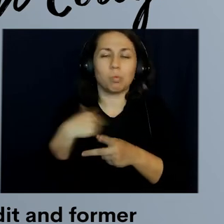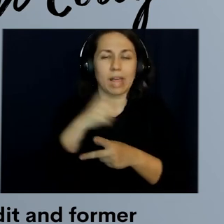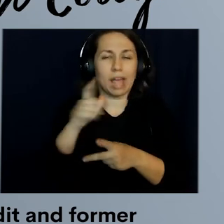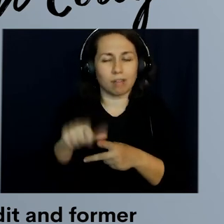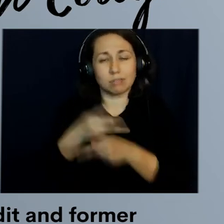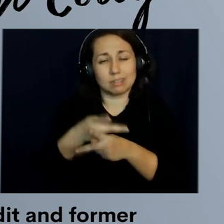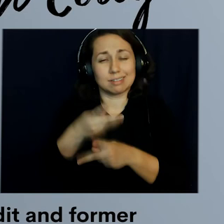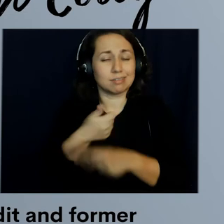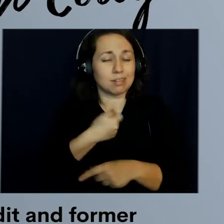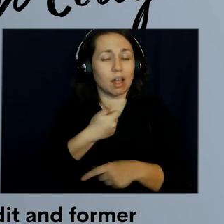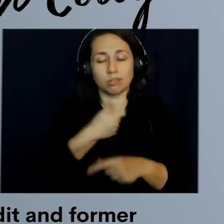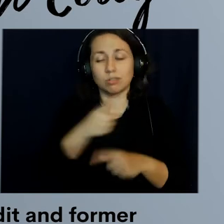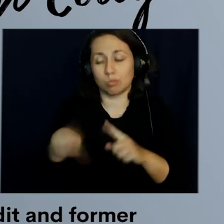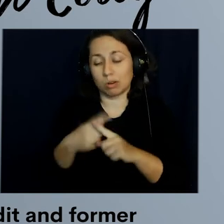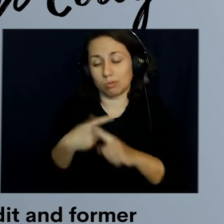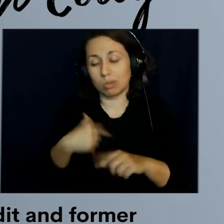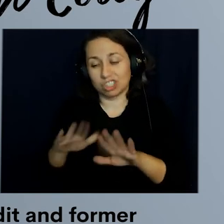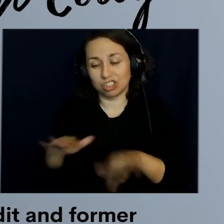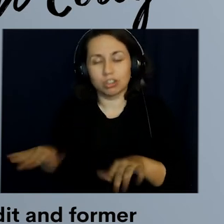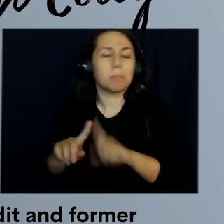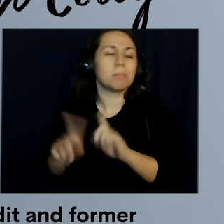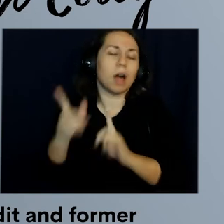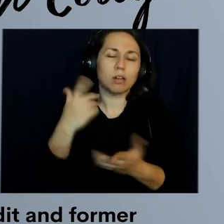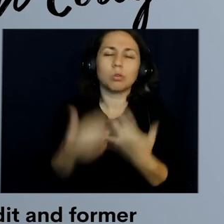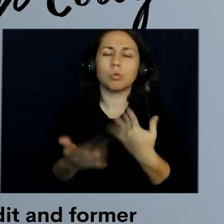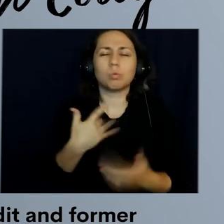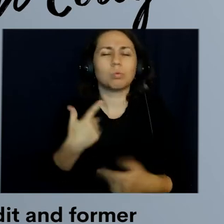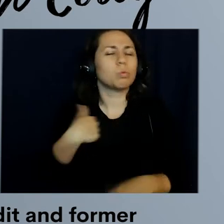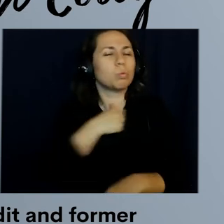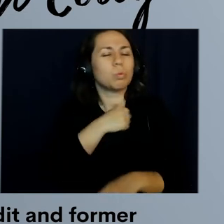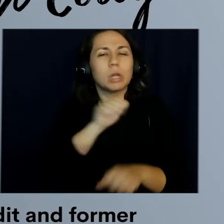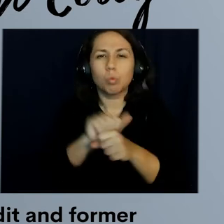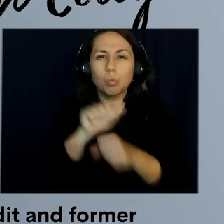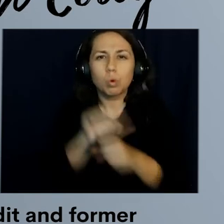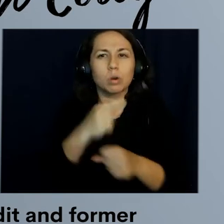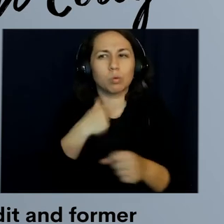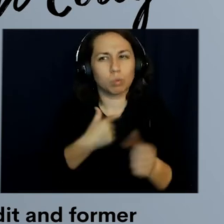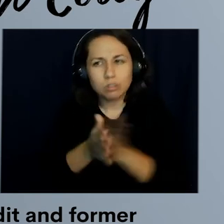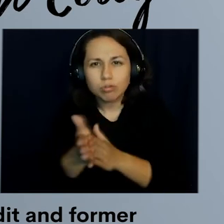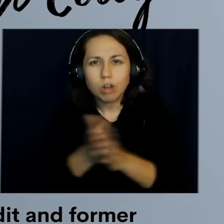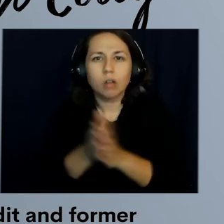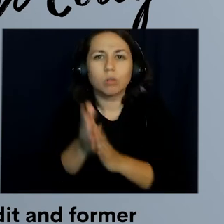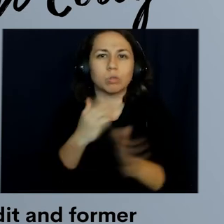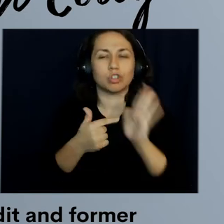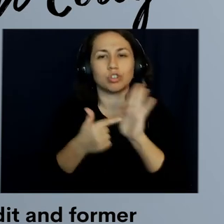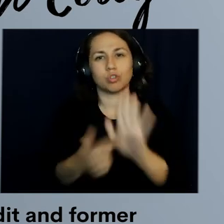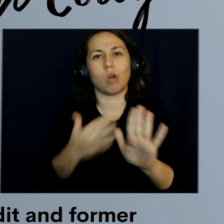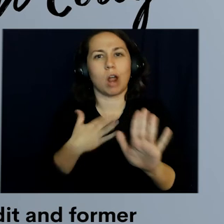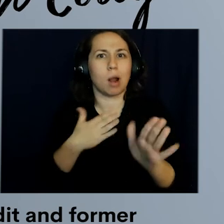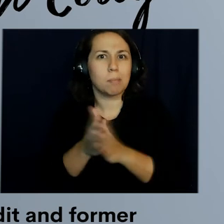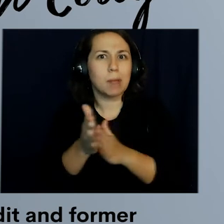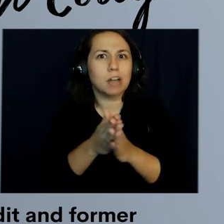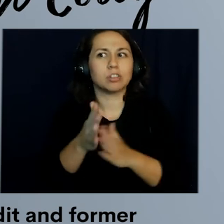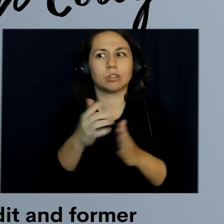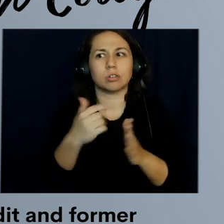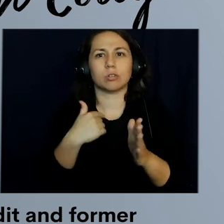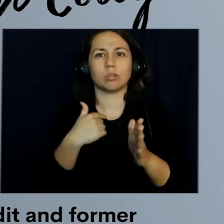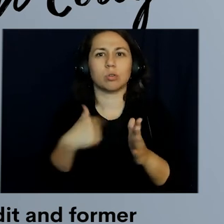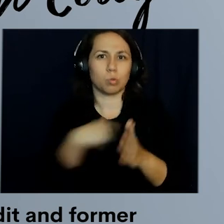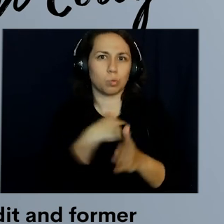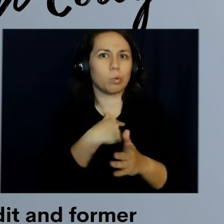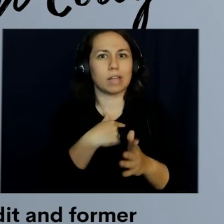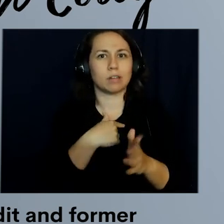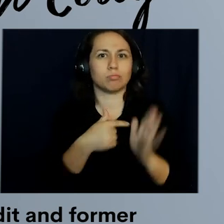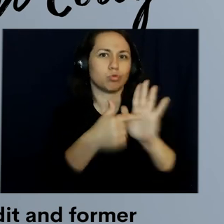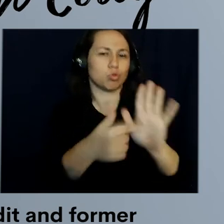mostramos pasión y salimos adelante. Y es lo que ustedes pueden hacer, no importa si quieren